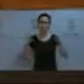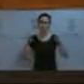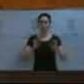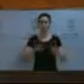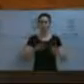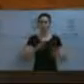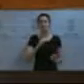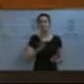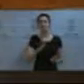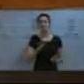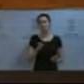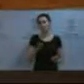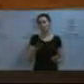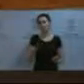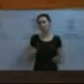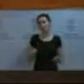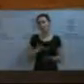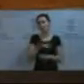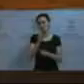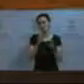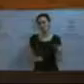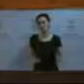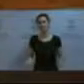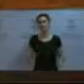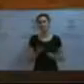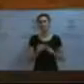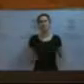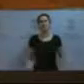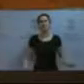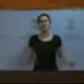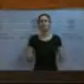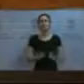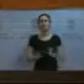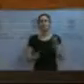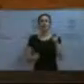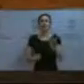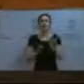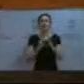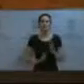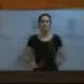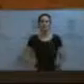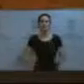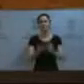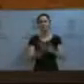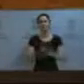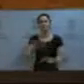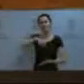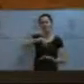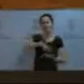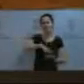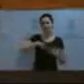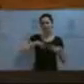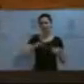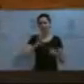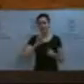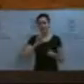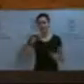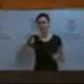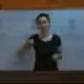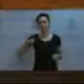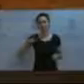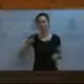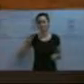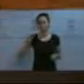terciera edad, personas en situación de dependencia. Concretamente, en el ámbito del centro de salud de Sabugo, se